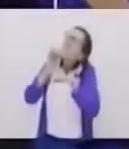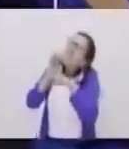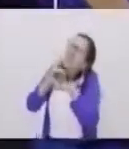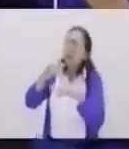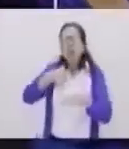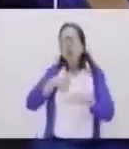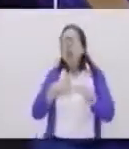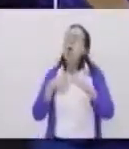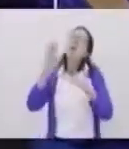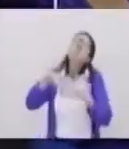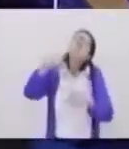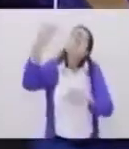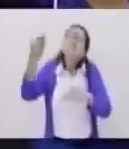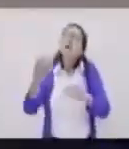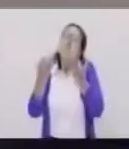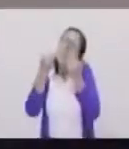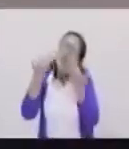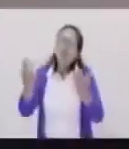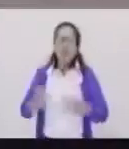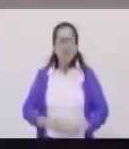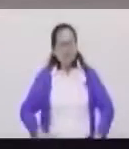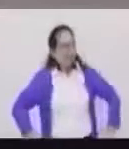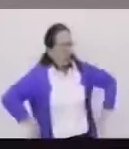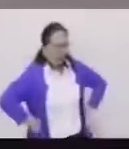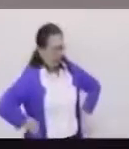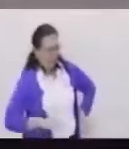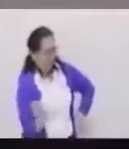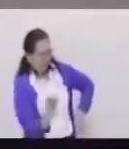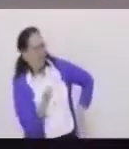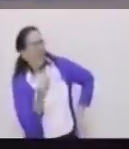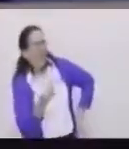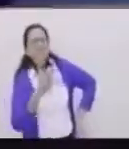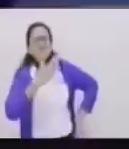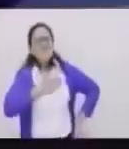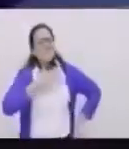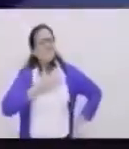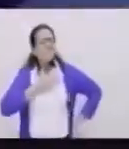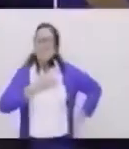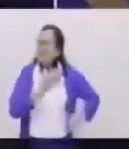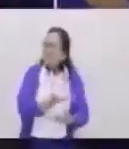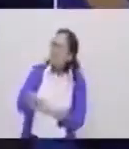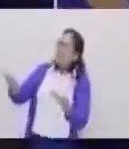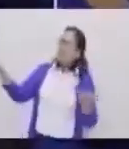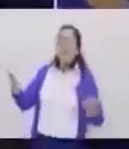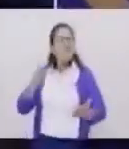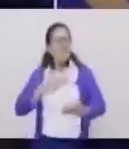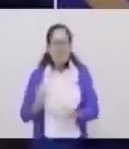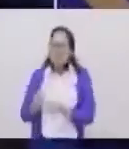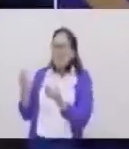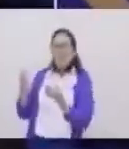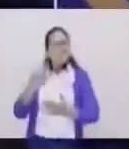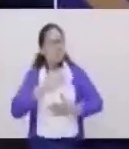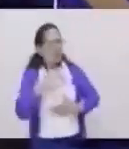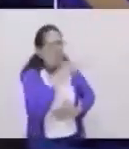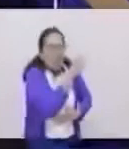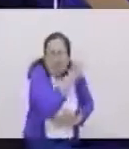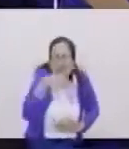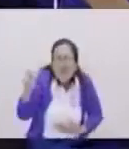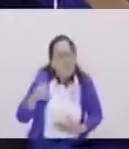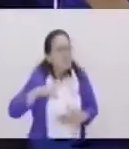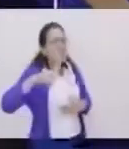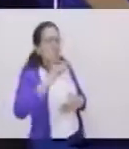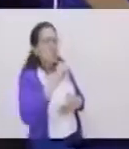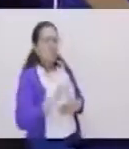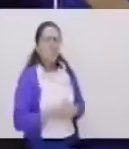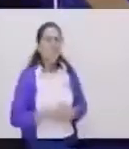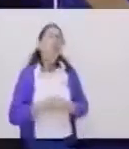¡Permiso! ¡Quiero pasar al otro lado! ¡Voy a comer! ¿Cómo así? Este es mi puente, este es mi prado y tú no vas a